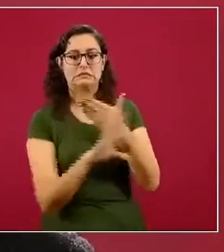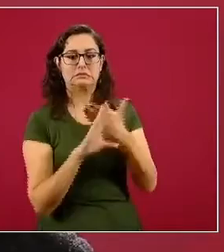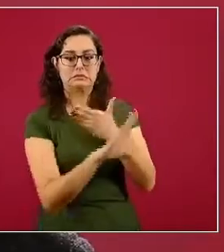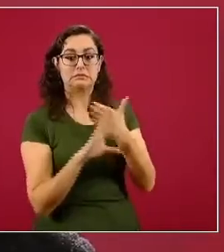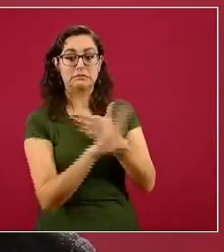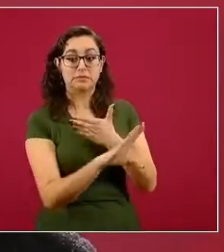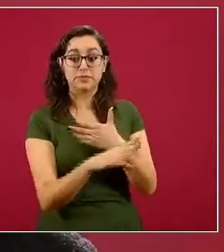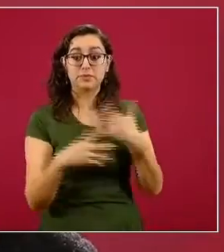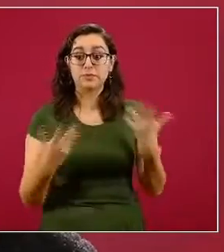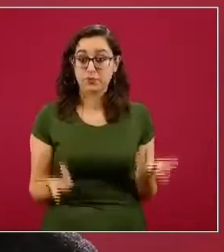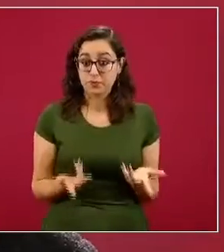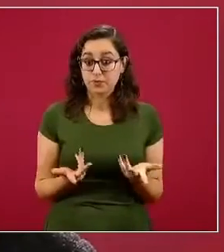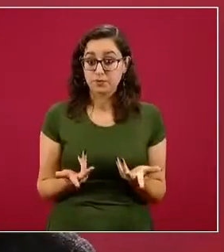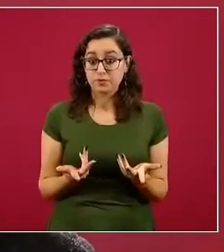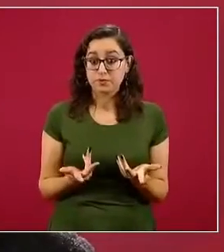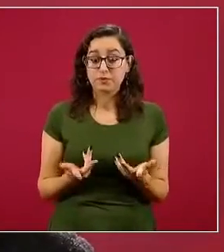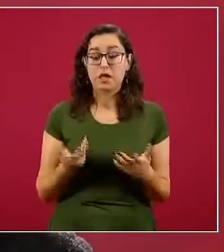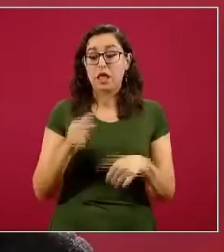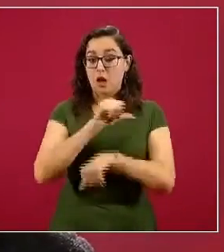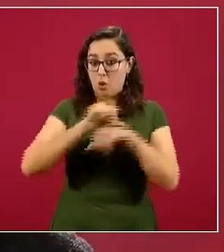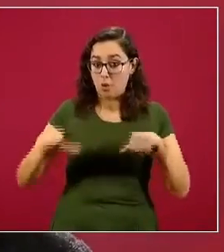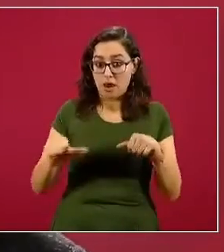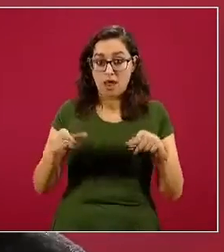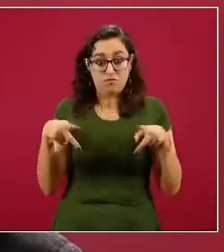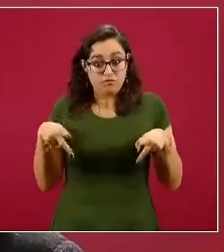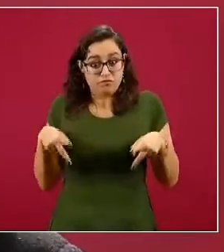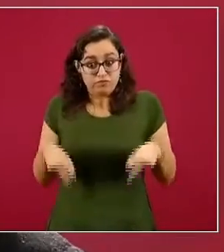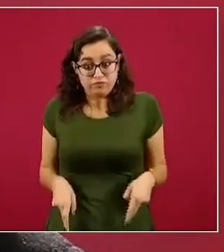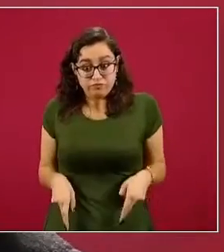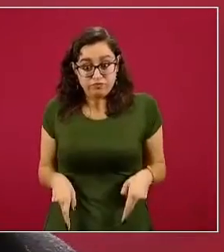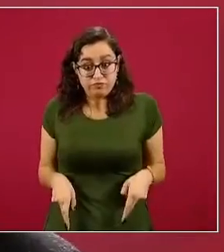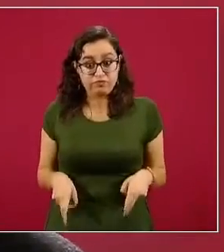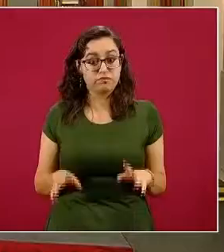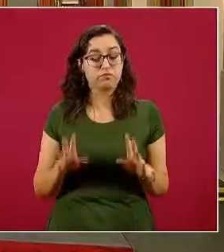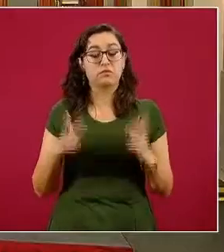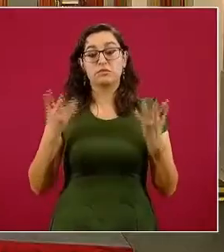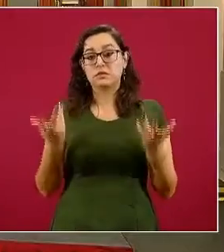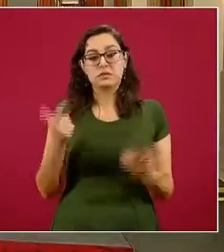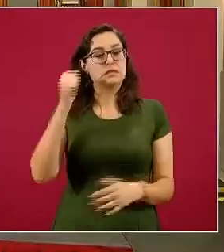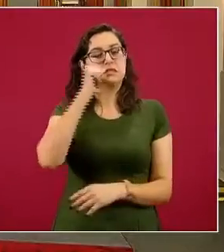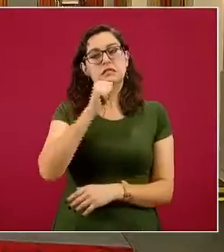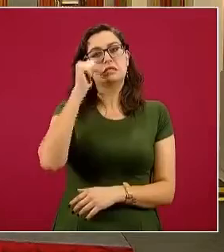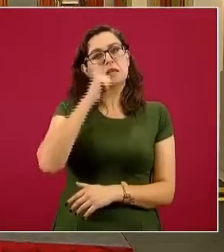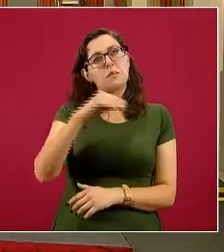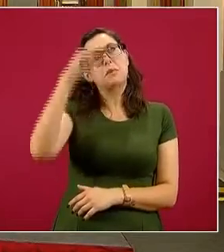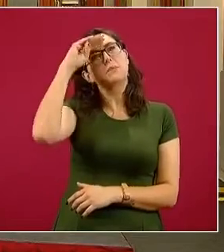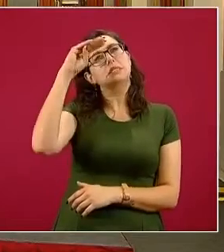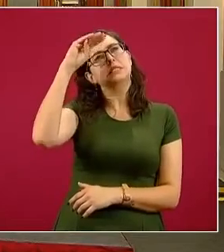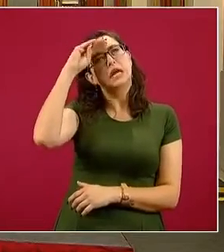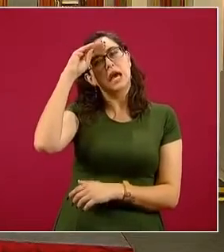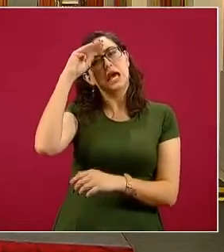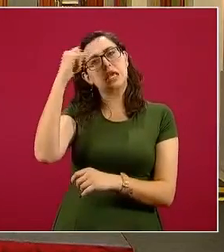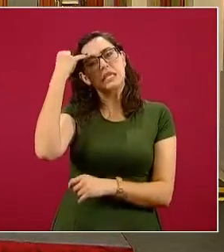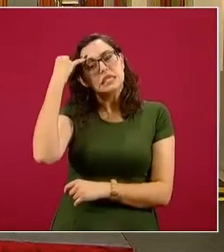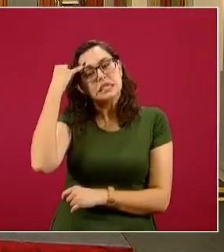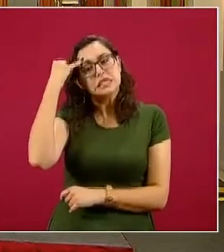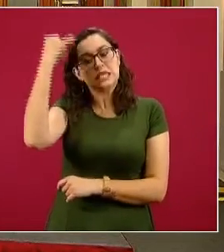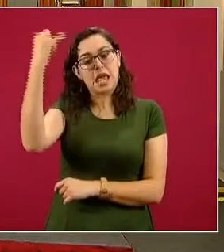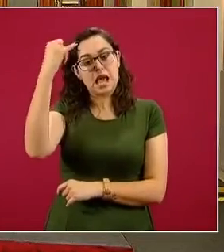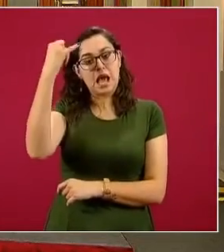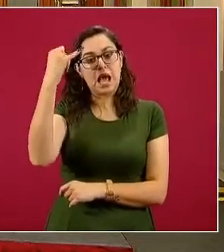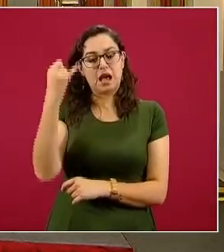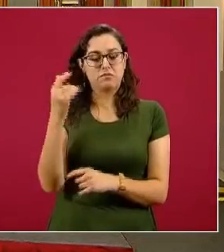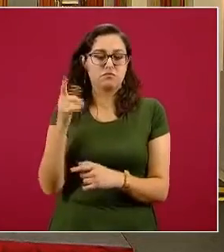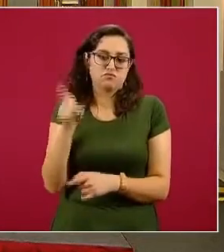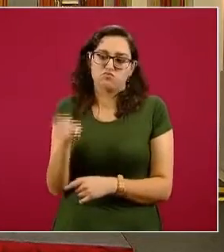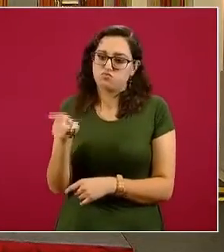los llamados métodos definitivos, que son los métodos generalmente quirúrgicos, existe una importante